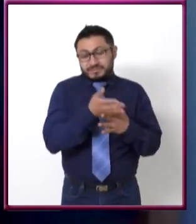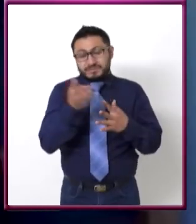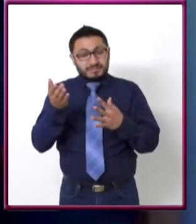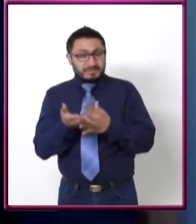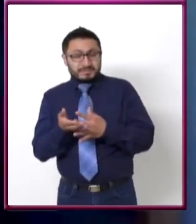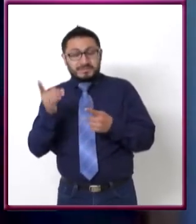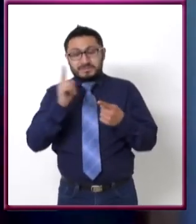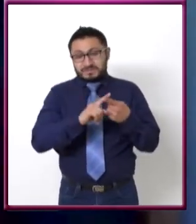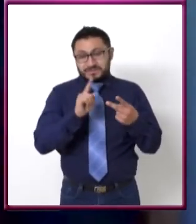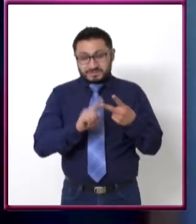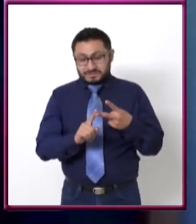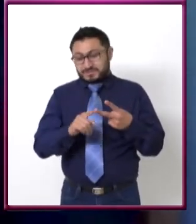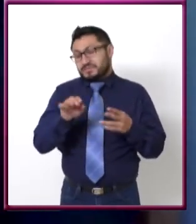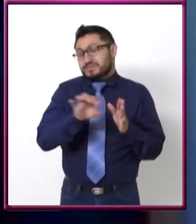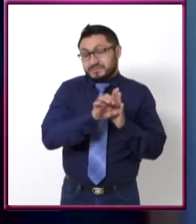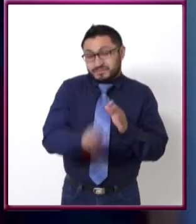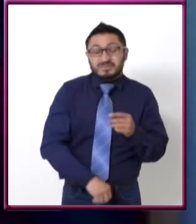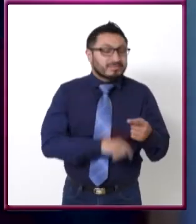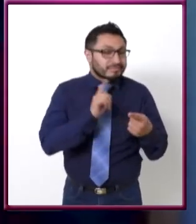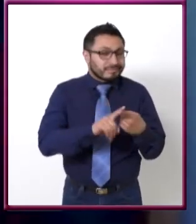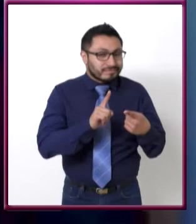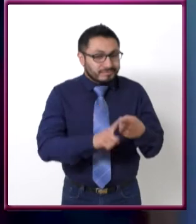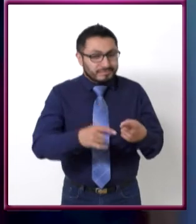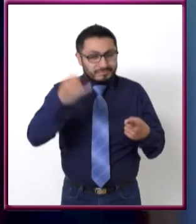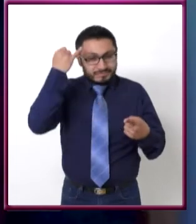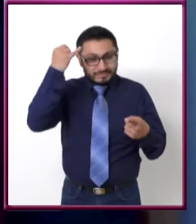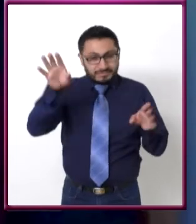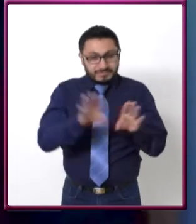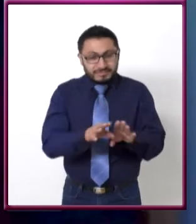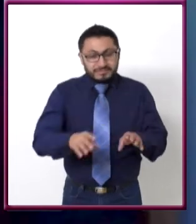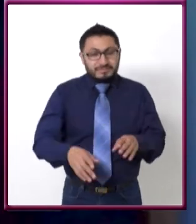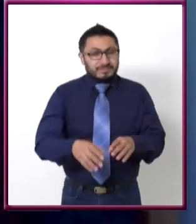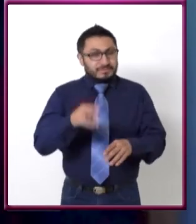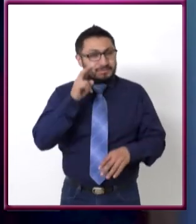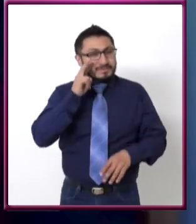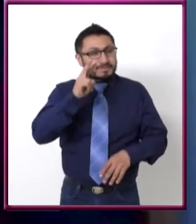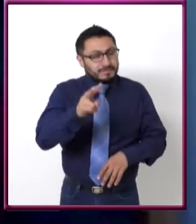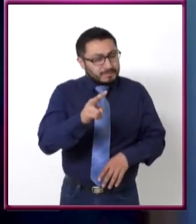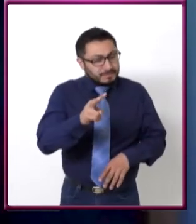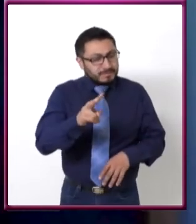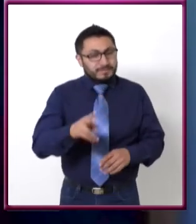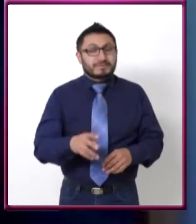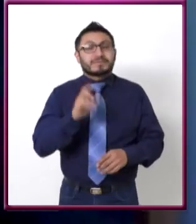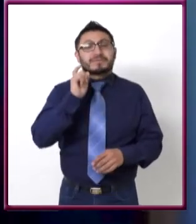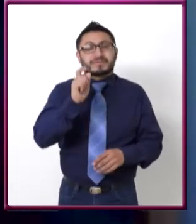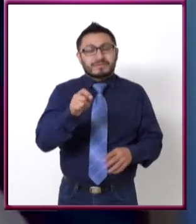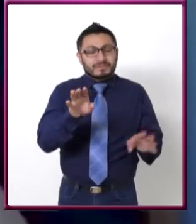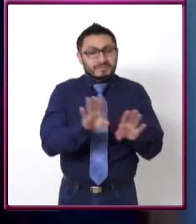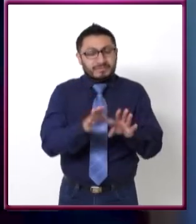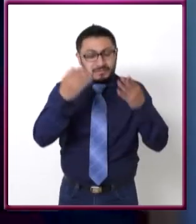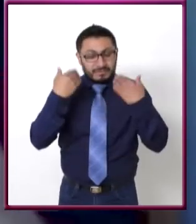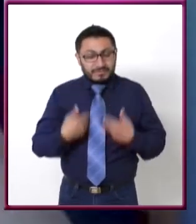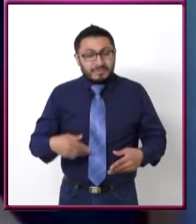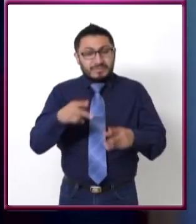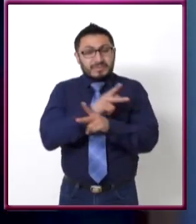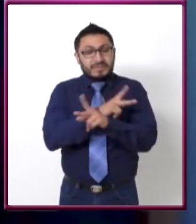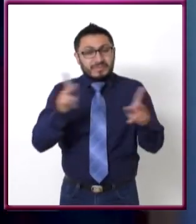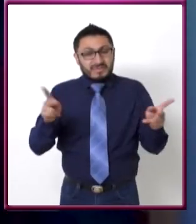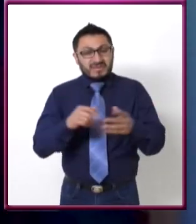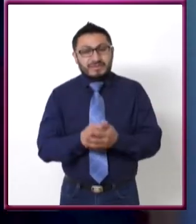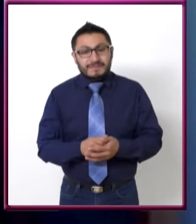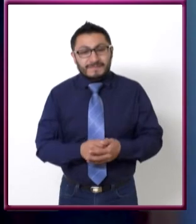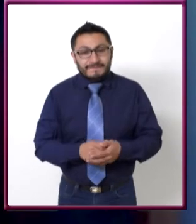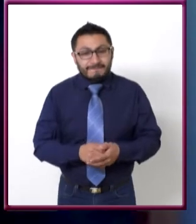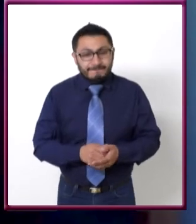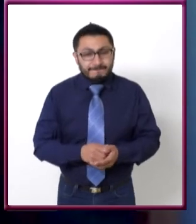islas, digamos, que se conectan. Una es desde la apreciación, o sea, yo como